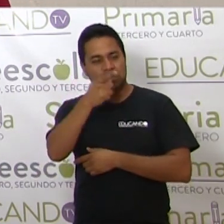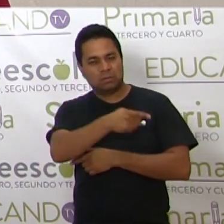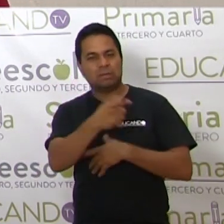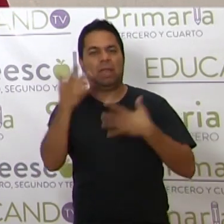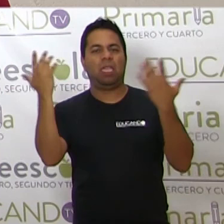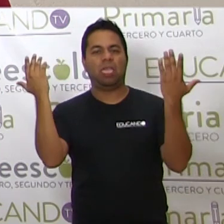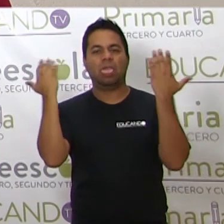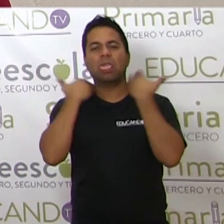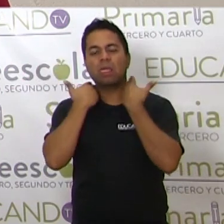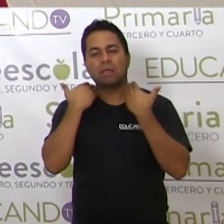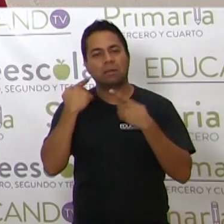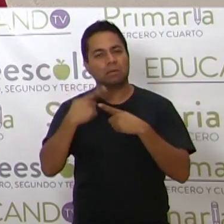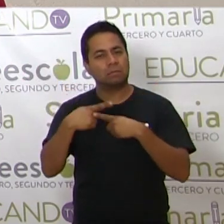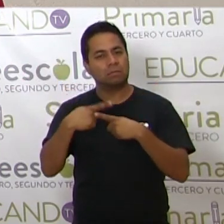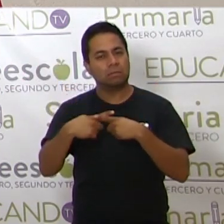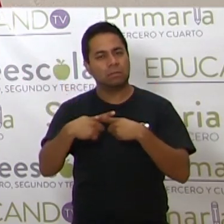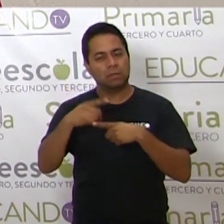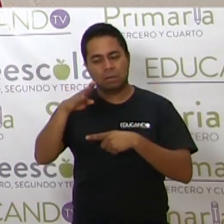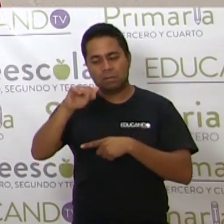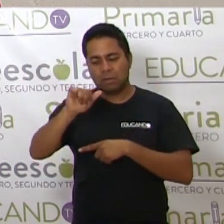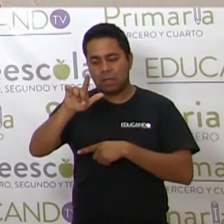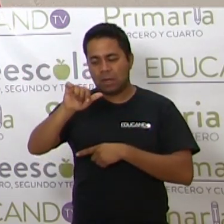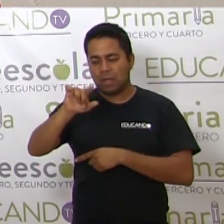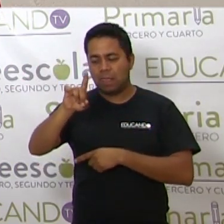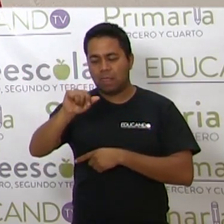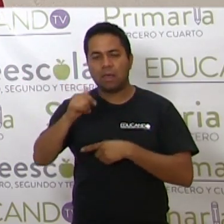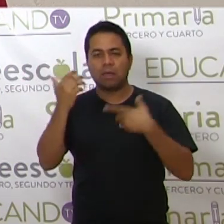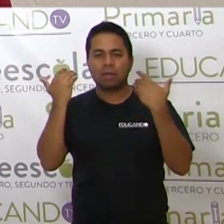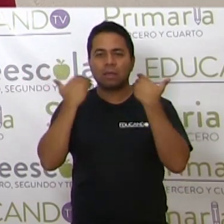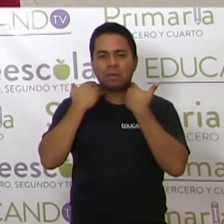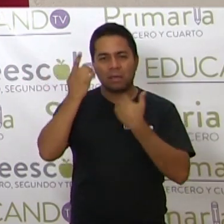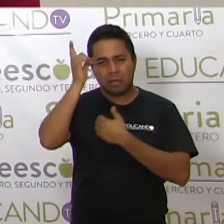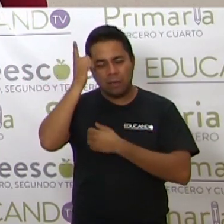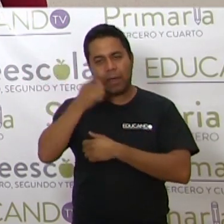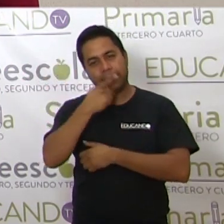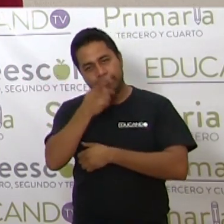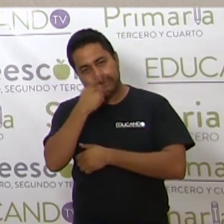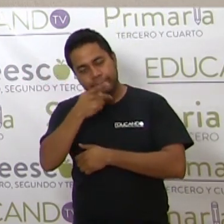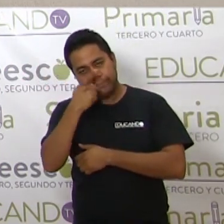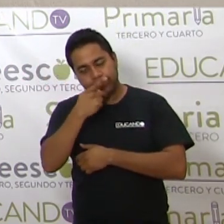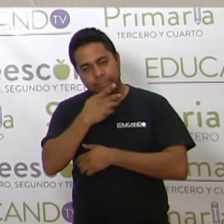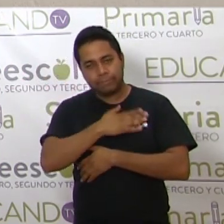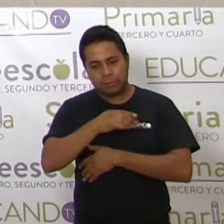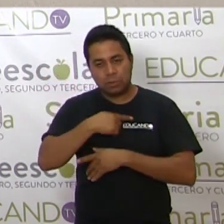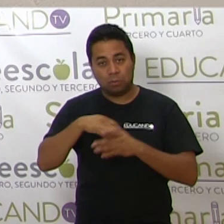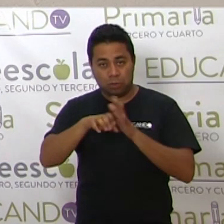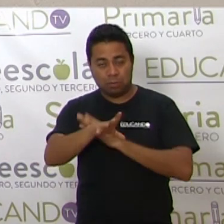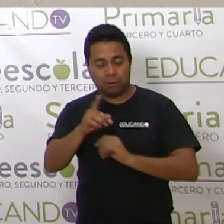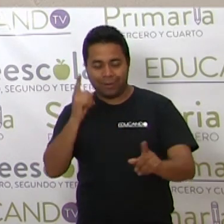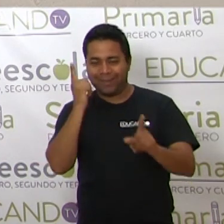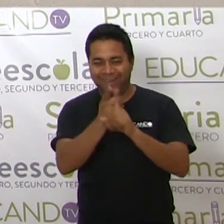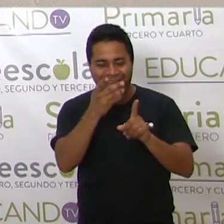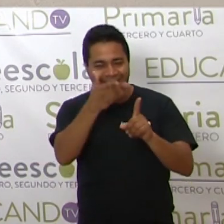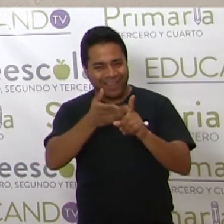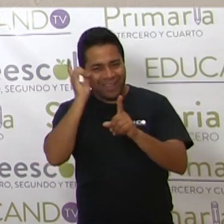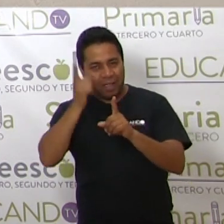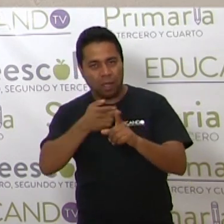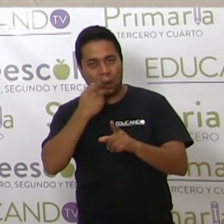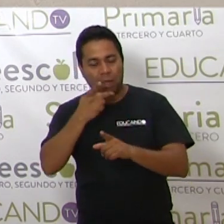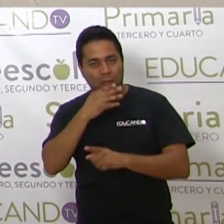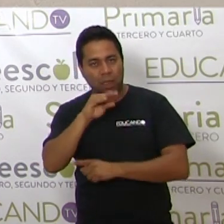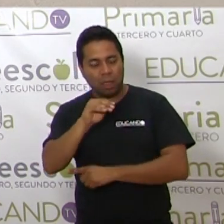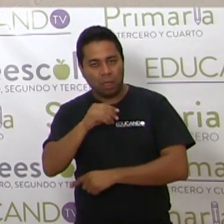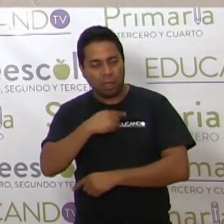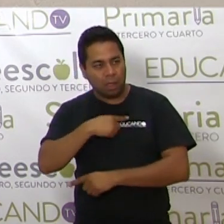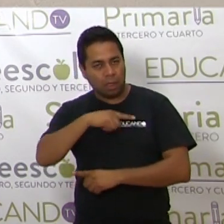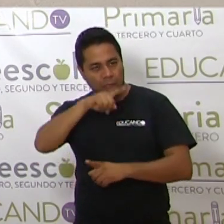quien avalada al caballo que habla claro que similares dije que si yo me encuentro un caballo que habla así lo